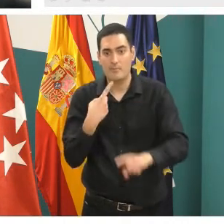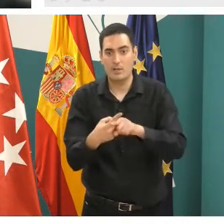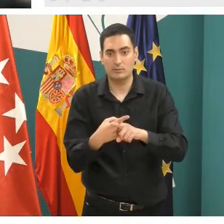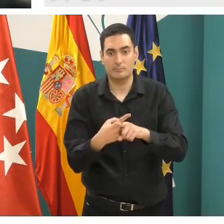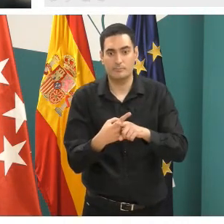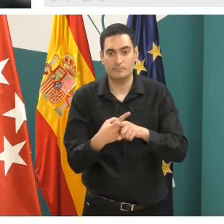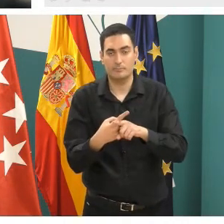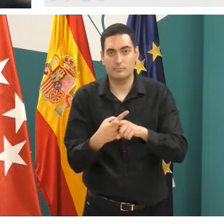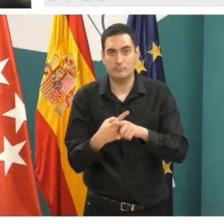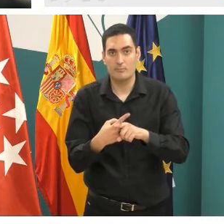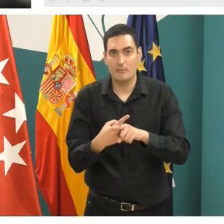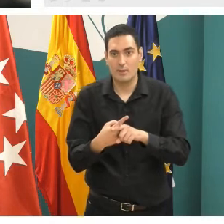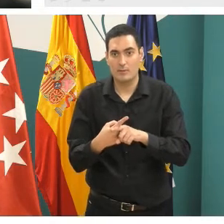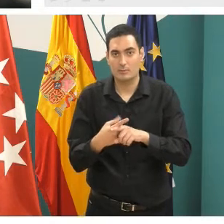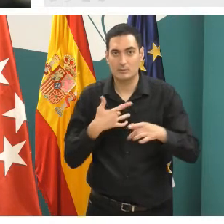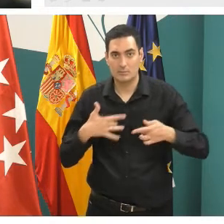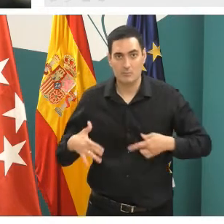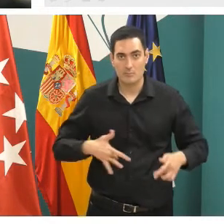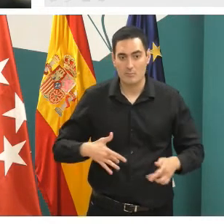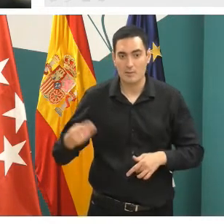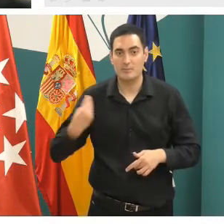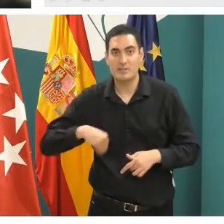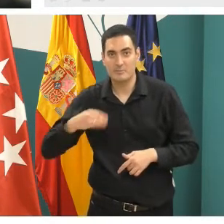parte, la misma sintomatología,